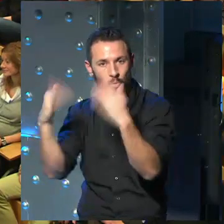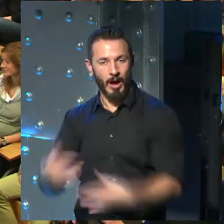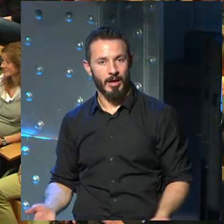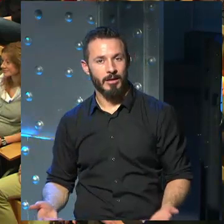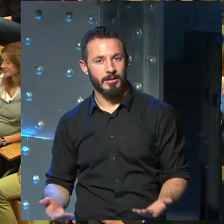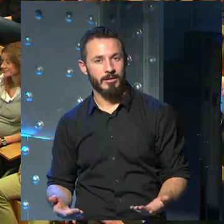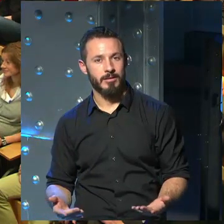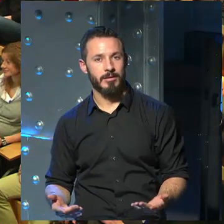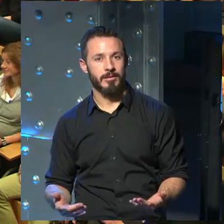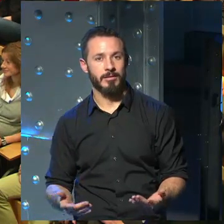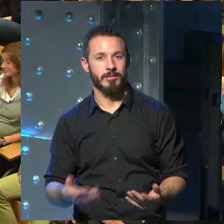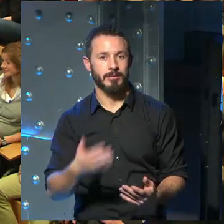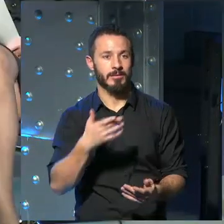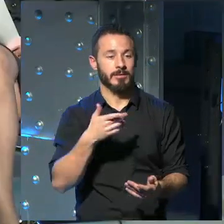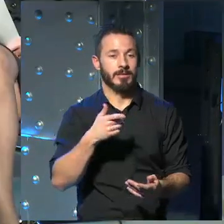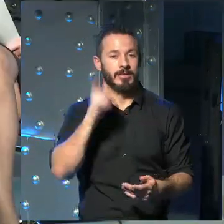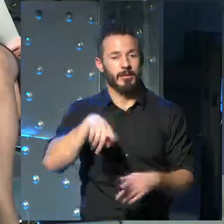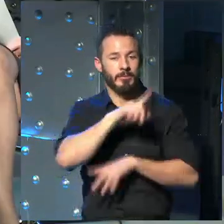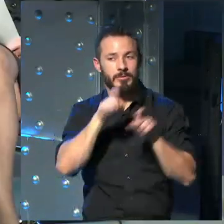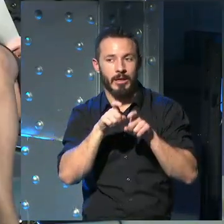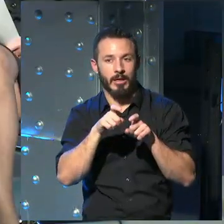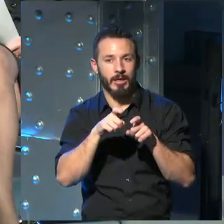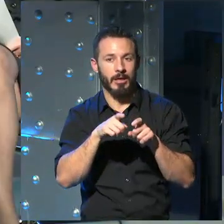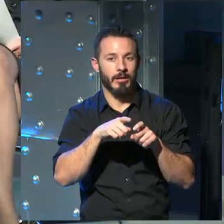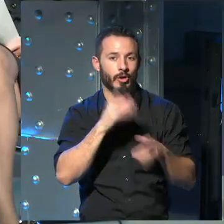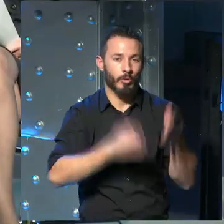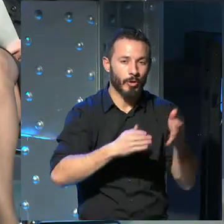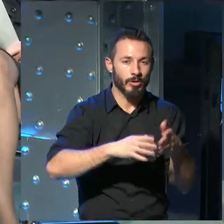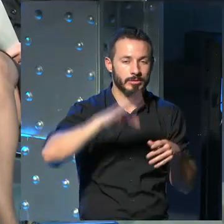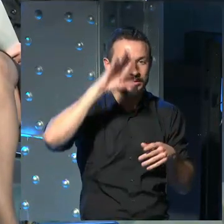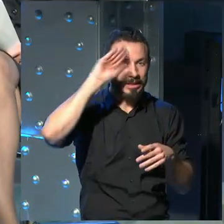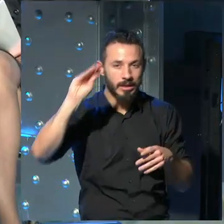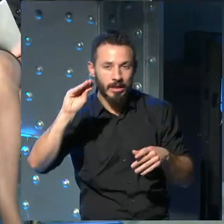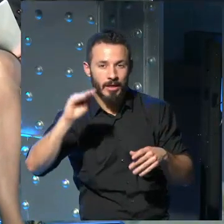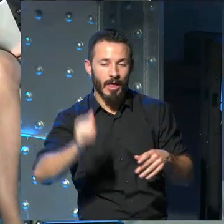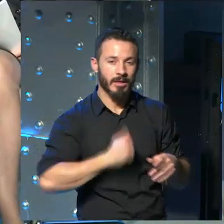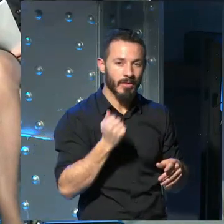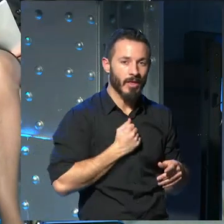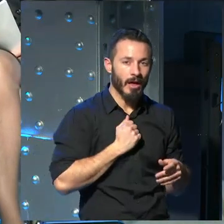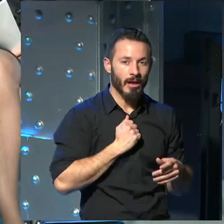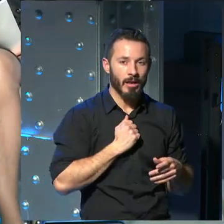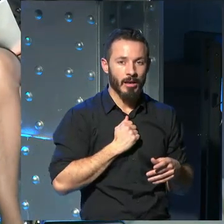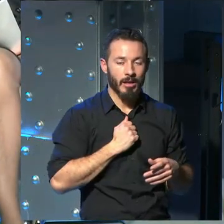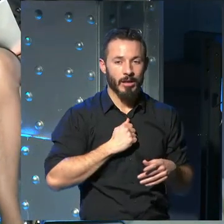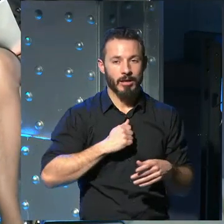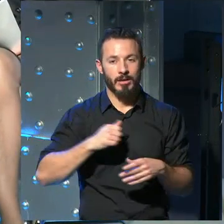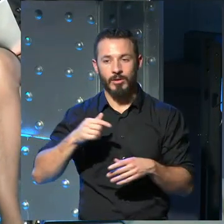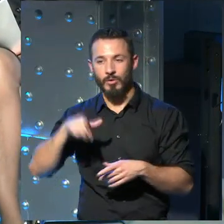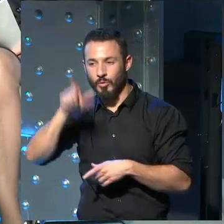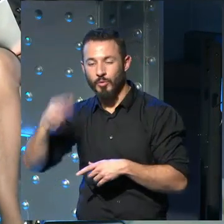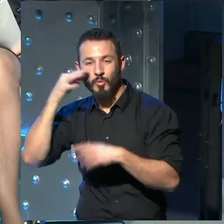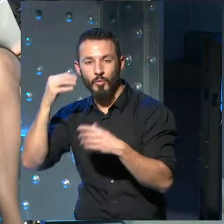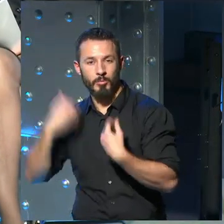Cuestiones como sustituirán los robots y la inteligencia artificial nuestros puestos de trabajo o quizás por contra